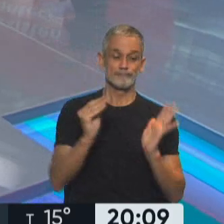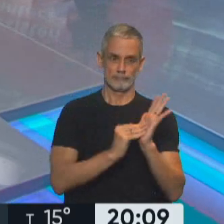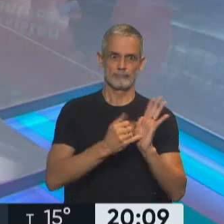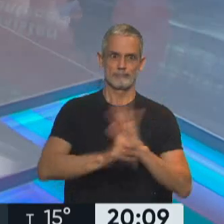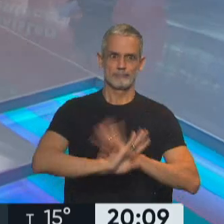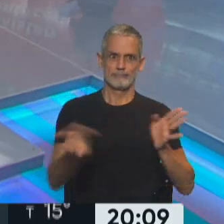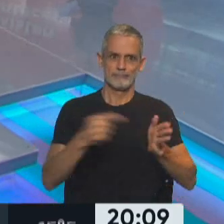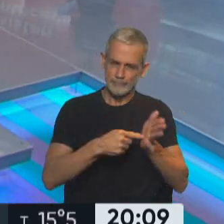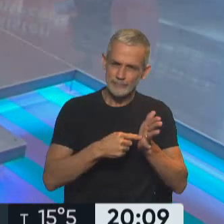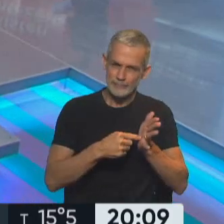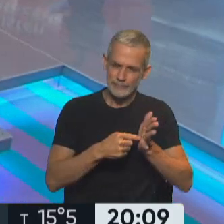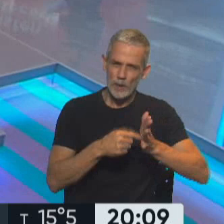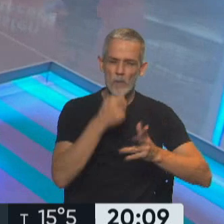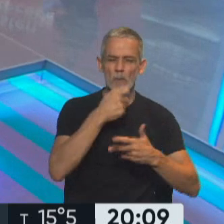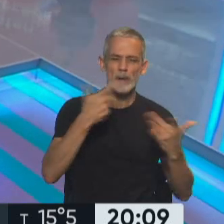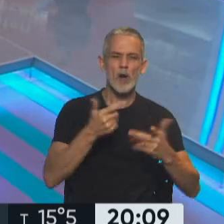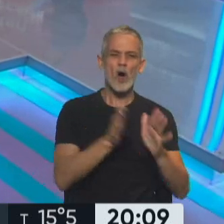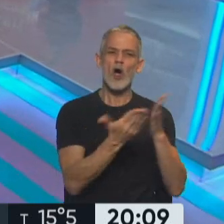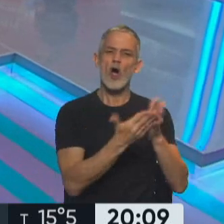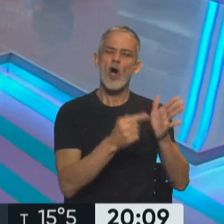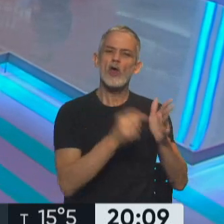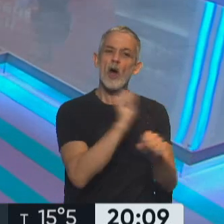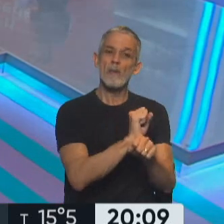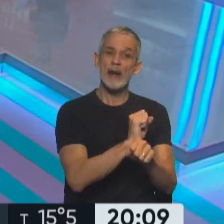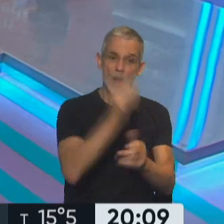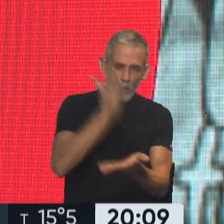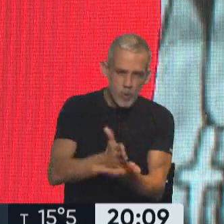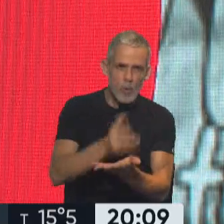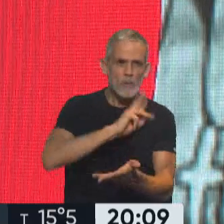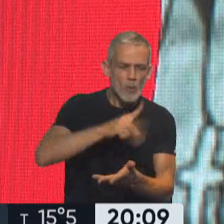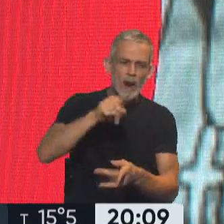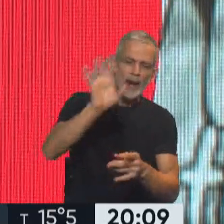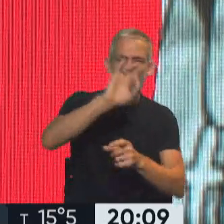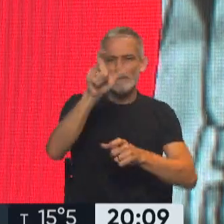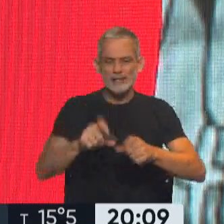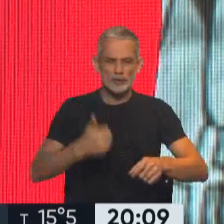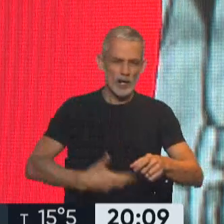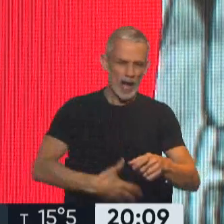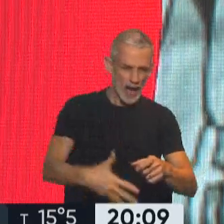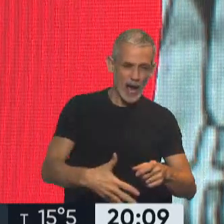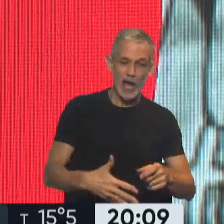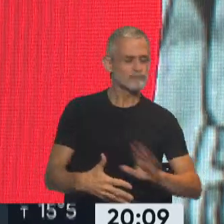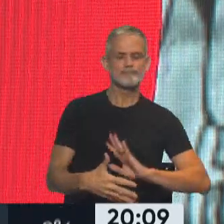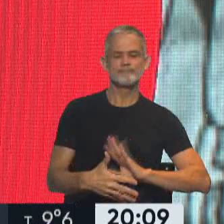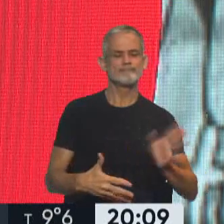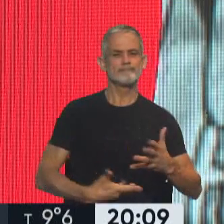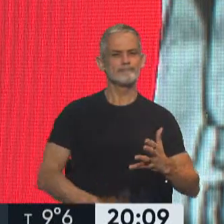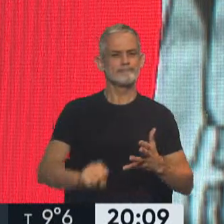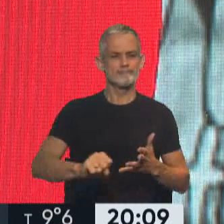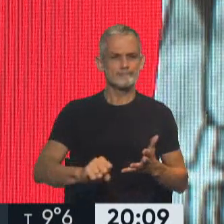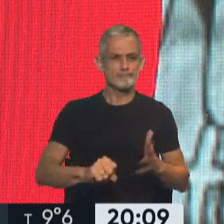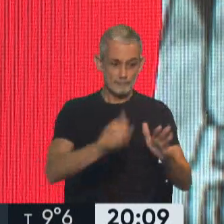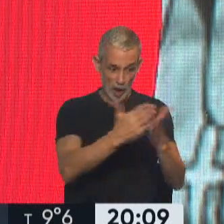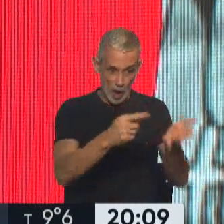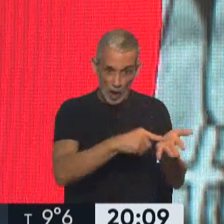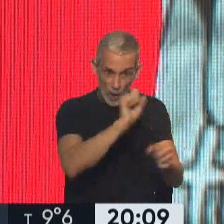¿Por qué? Porque aún teniendo un código penal que penalice a aquellas mujeres o personas gestantes que deciden abortar, aunque el código